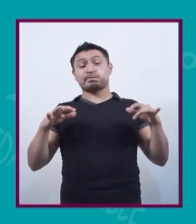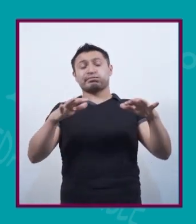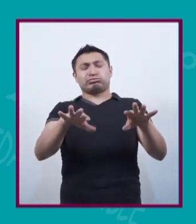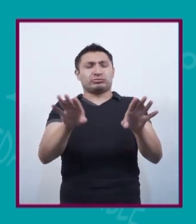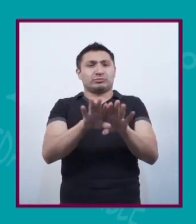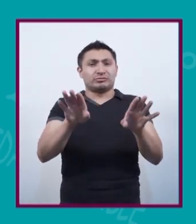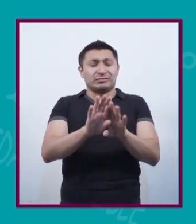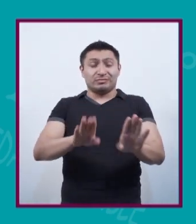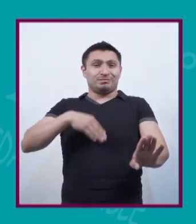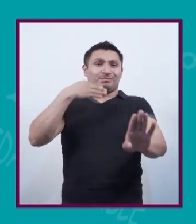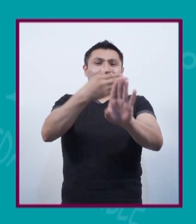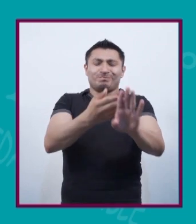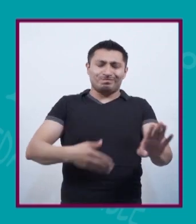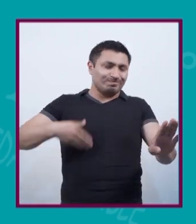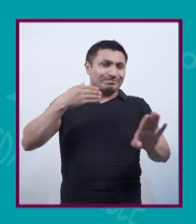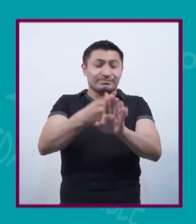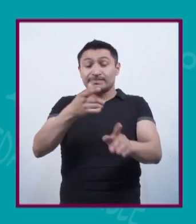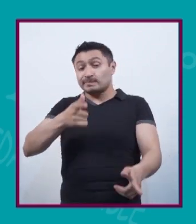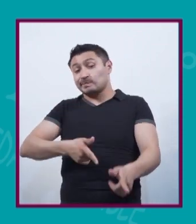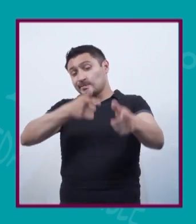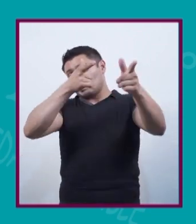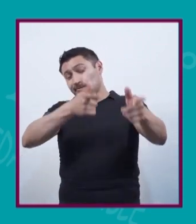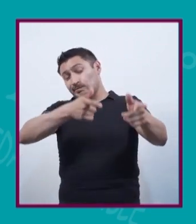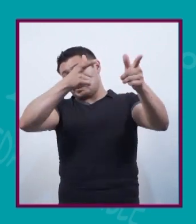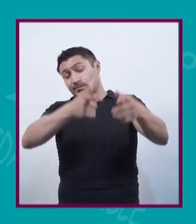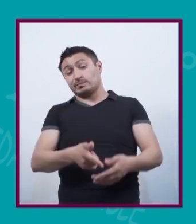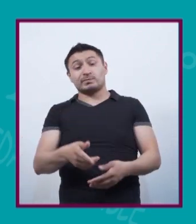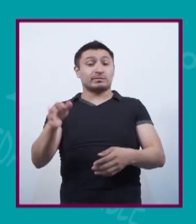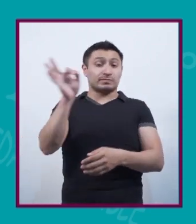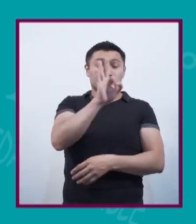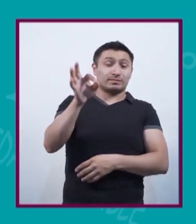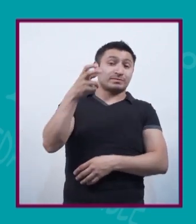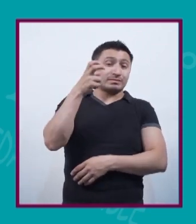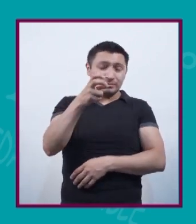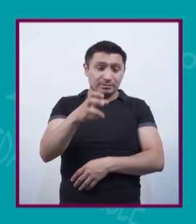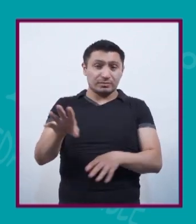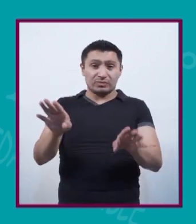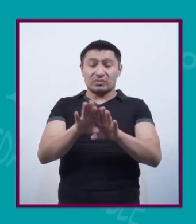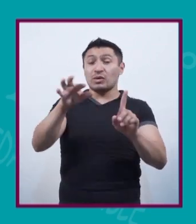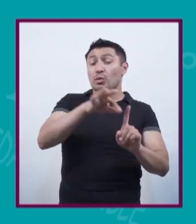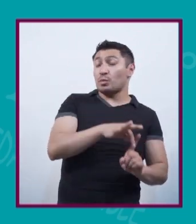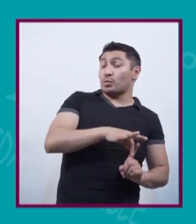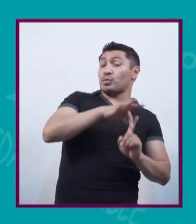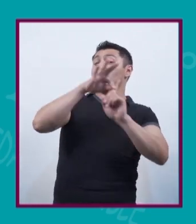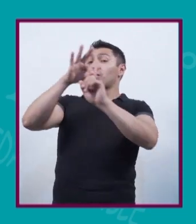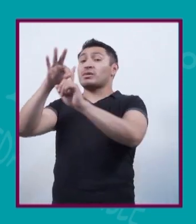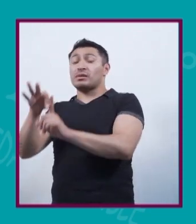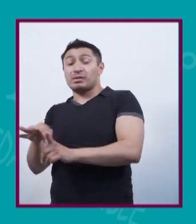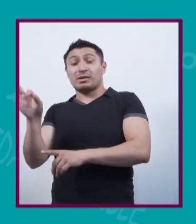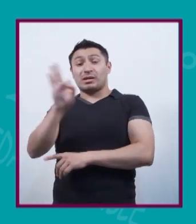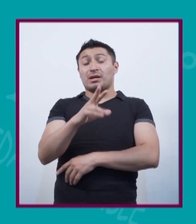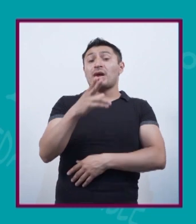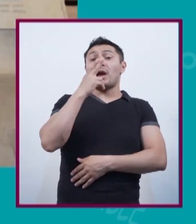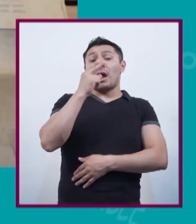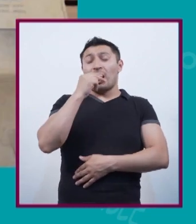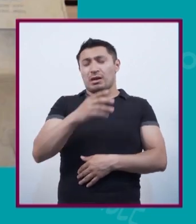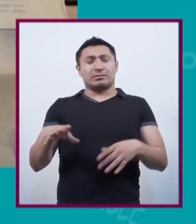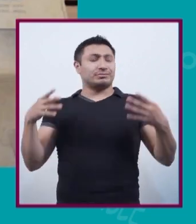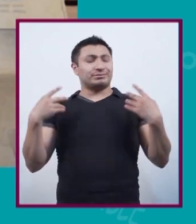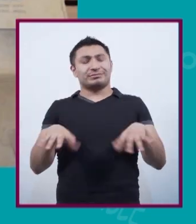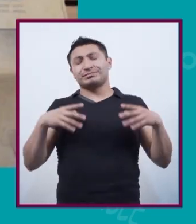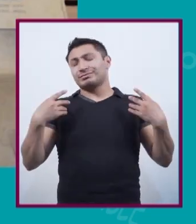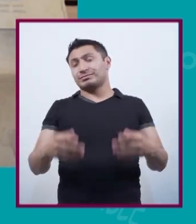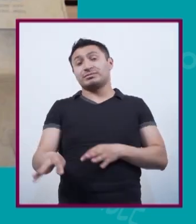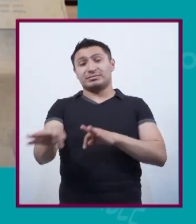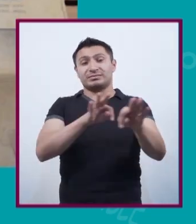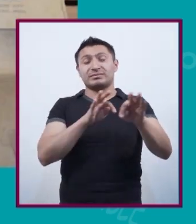febril en contra de los autores del crimen, de tal manera que, si estos acaso hubieran sido llevados, seguramente la policía hubiera tenido